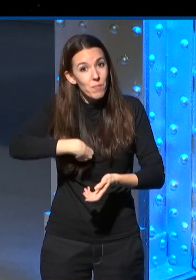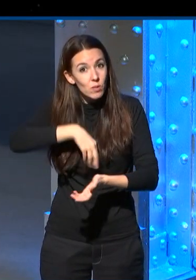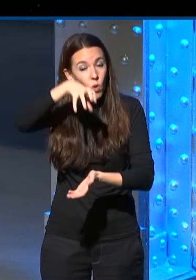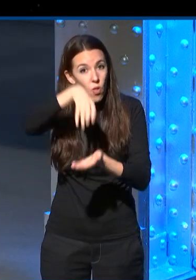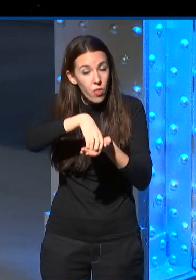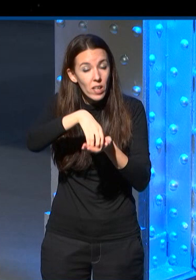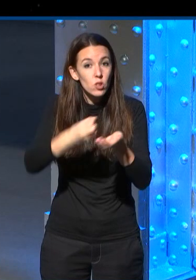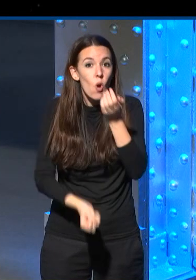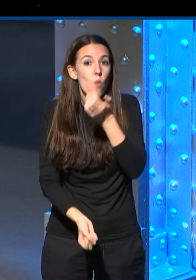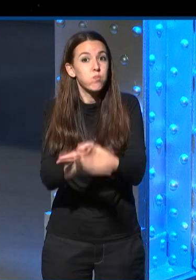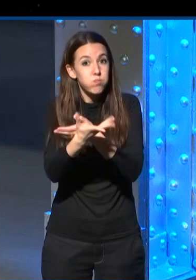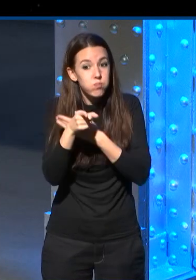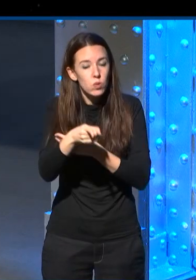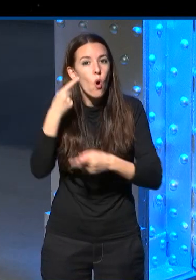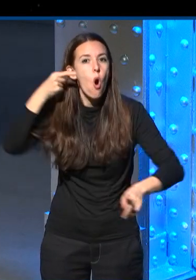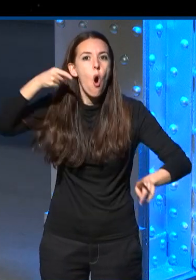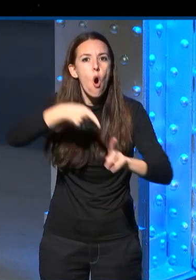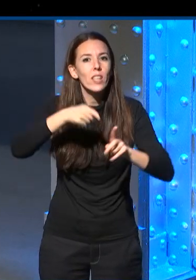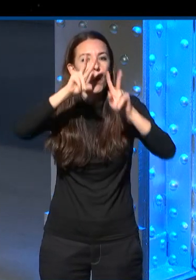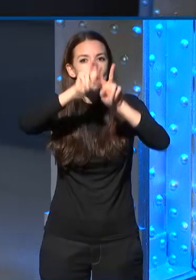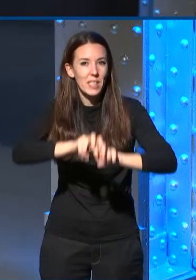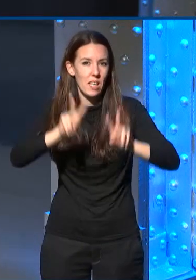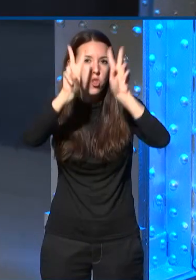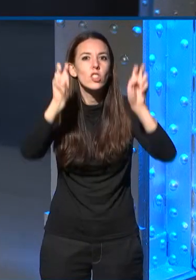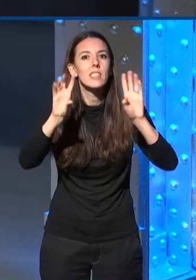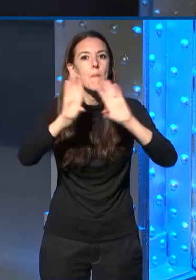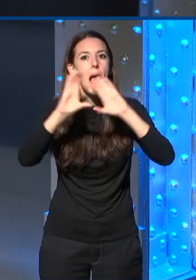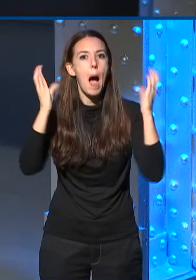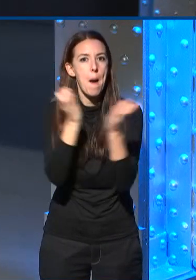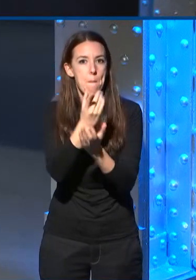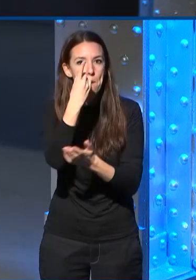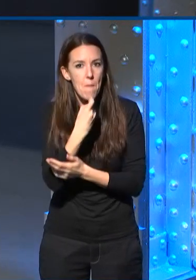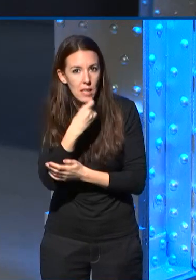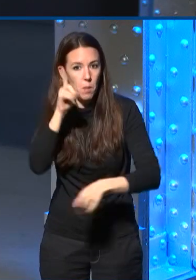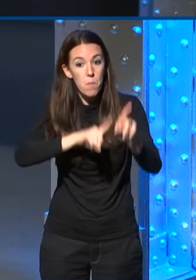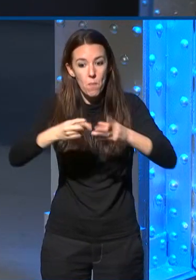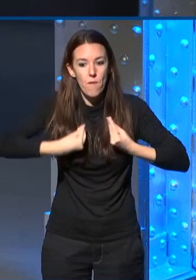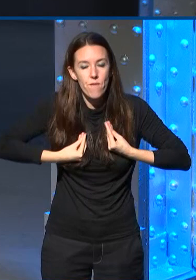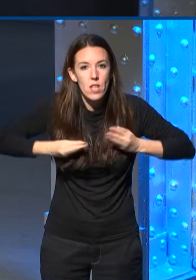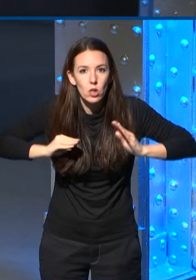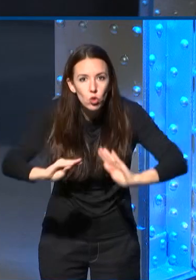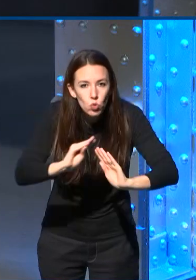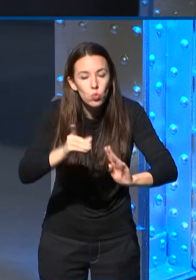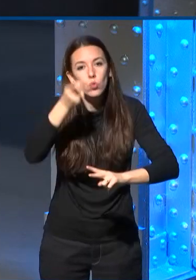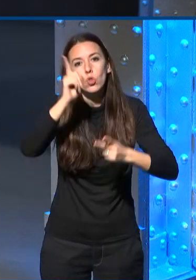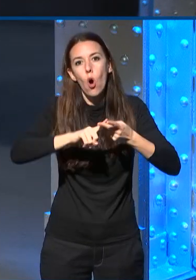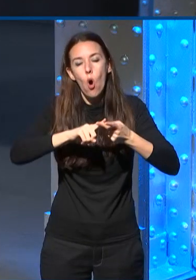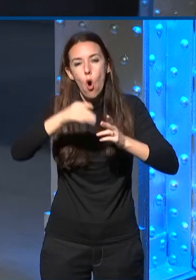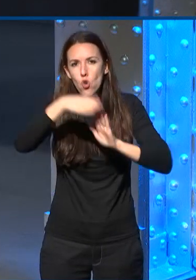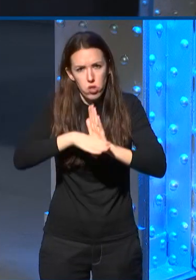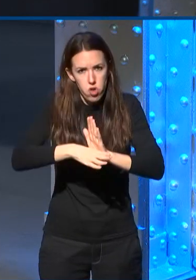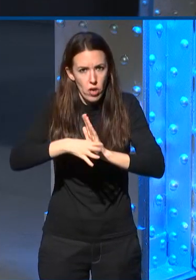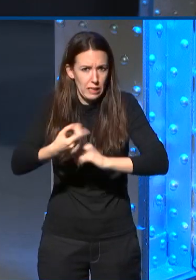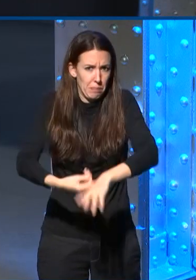montó el Centro de Astrobiología para hacer investigación sobre Marte, los problemas de la vida en Marte, en condiciones